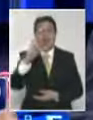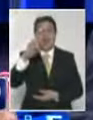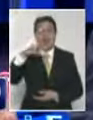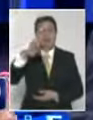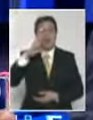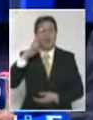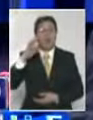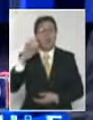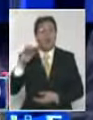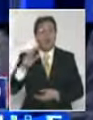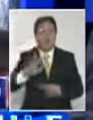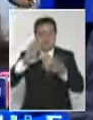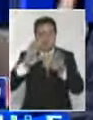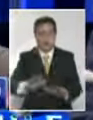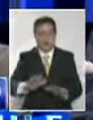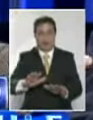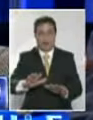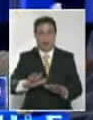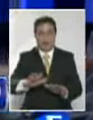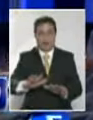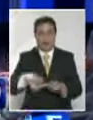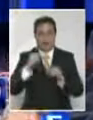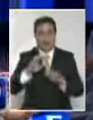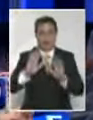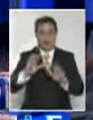sus máquinas y levantaban el